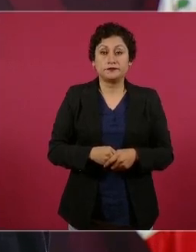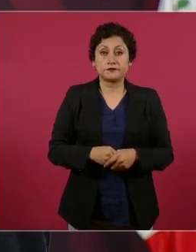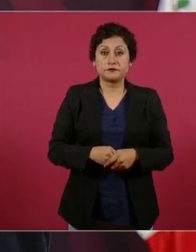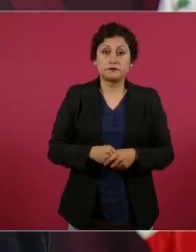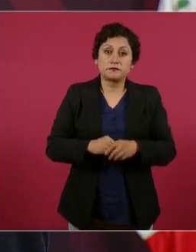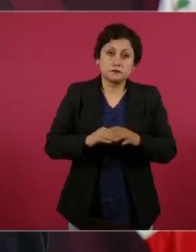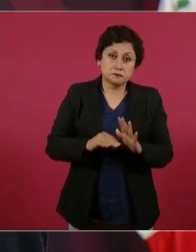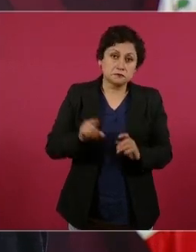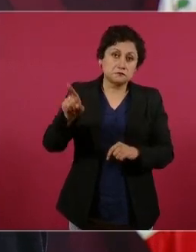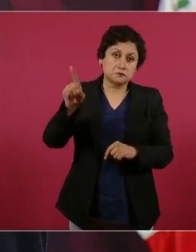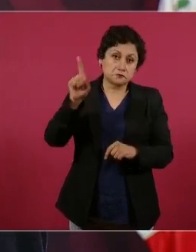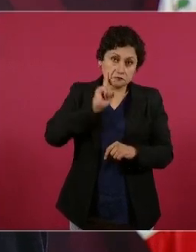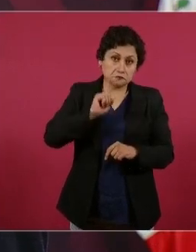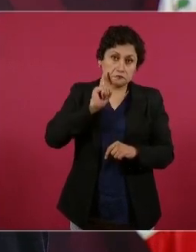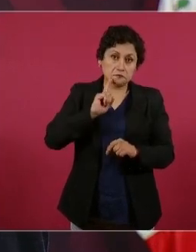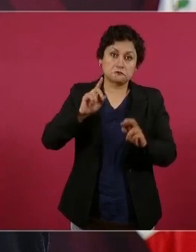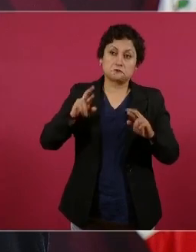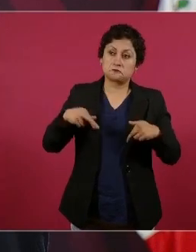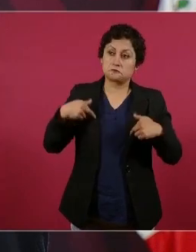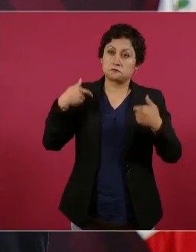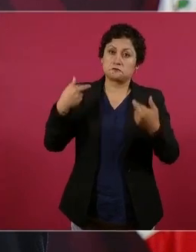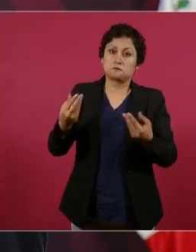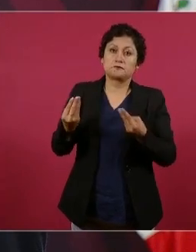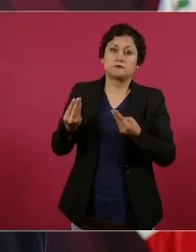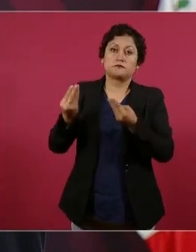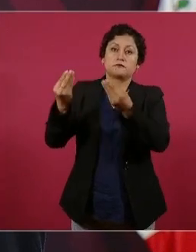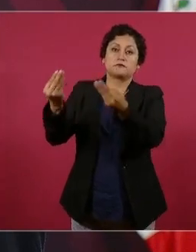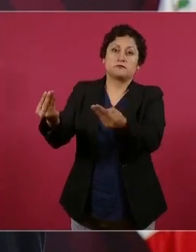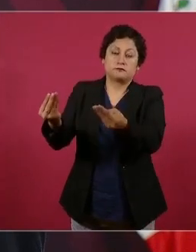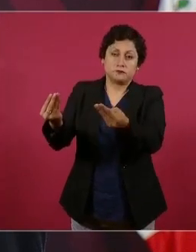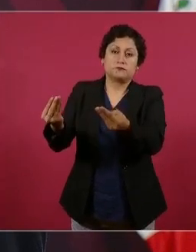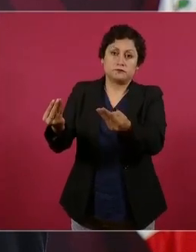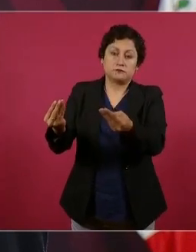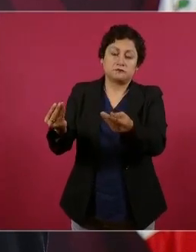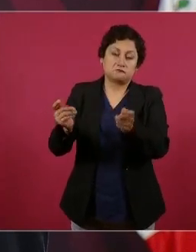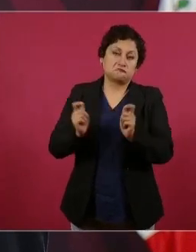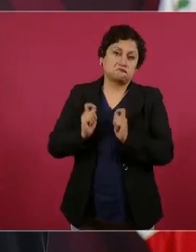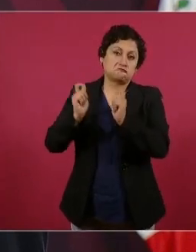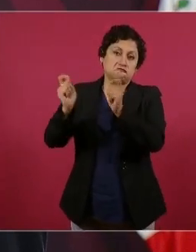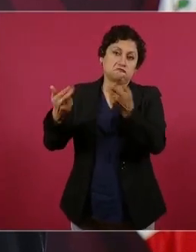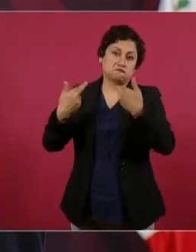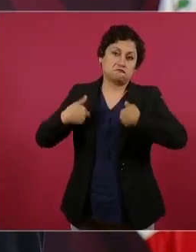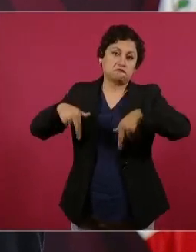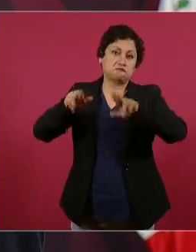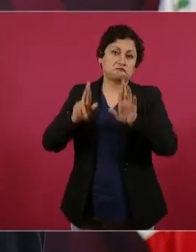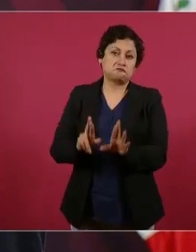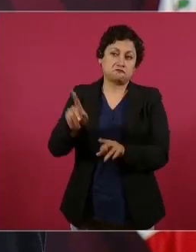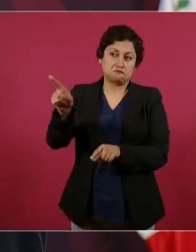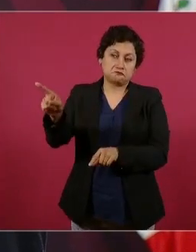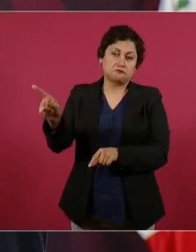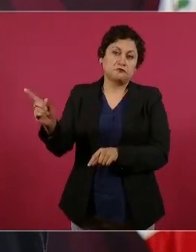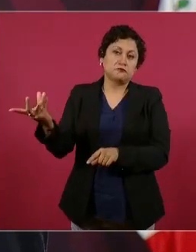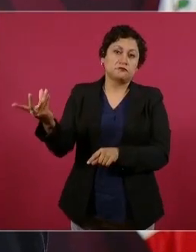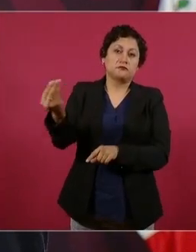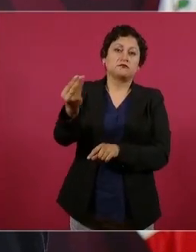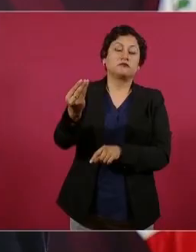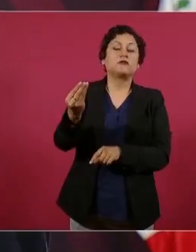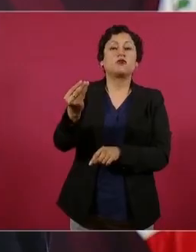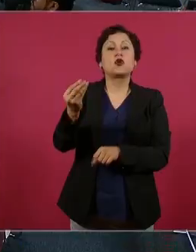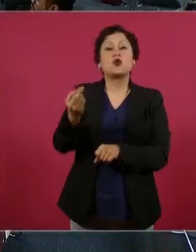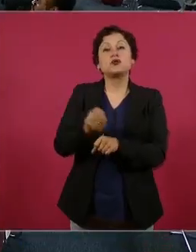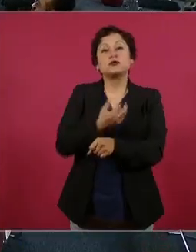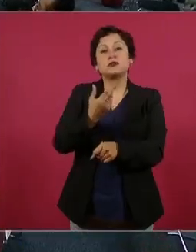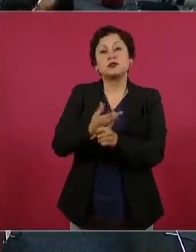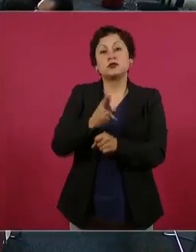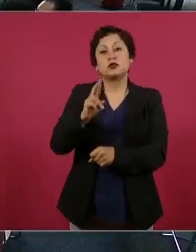vaya en mi nombre con el secretario Román Meyer y que